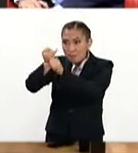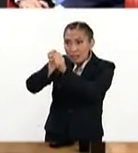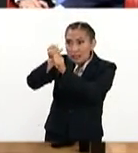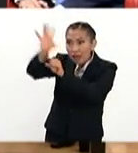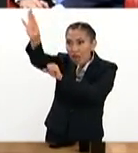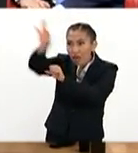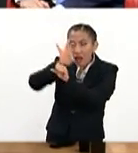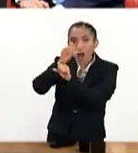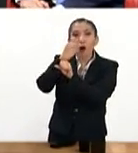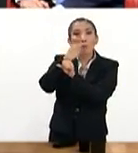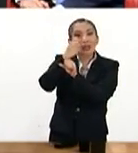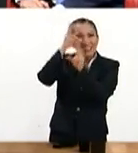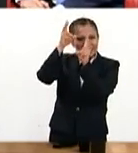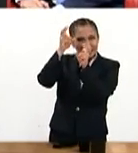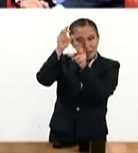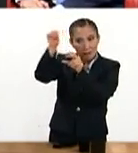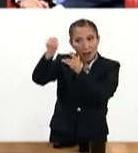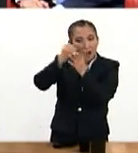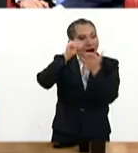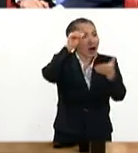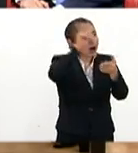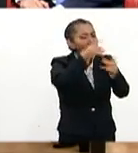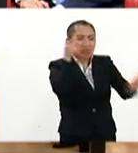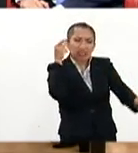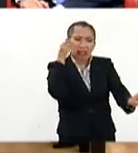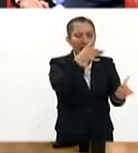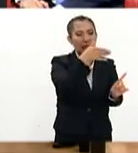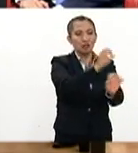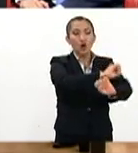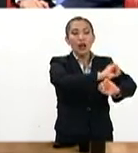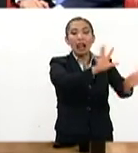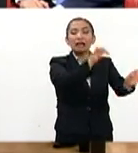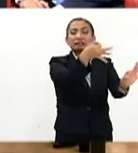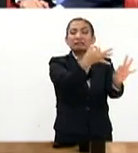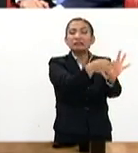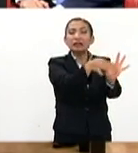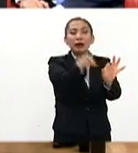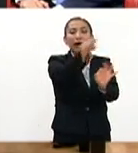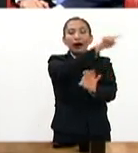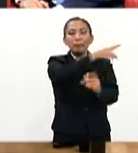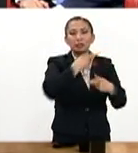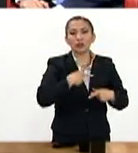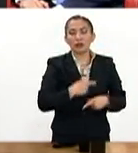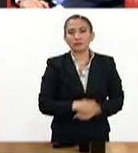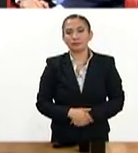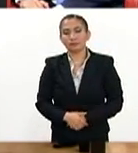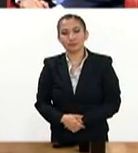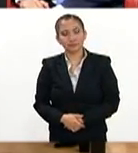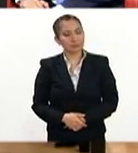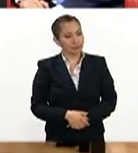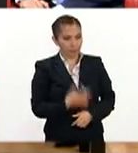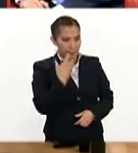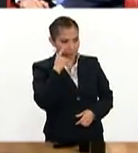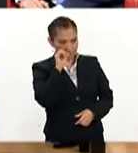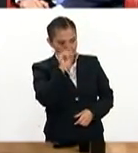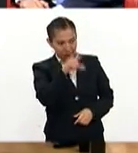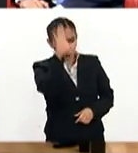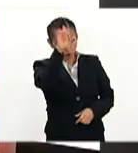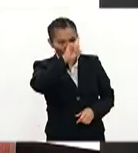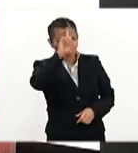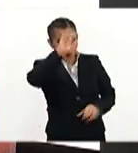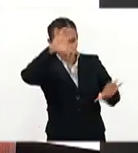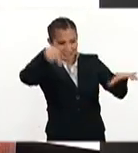lo que tiene que ver con la alimentación llegue clara y precisa a los consumidores? Bueno, justamente el